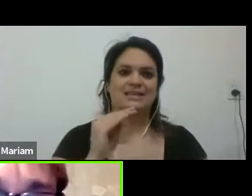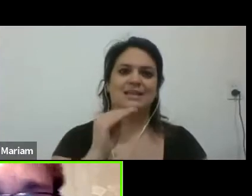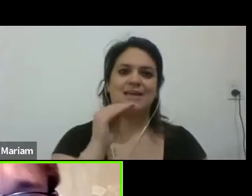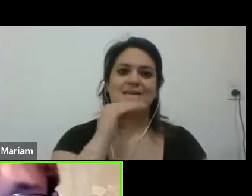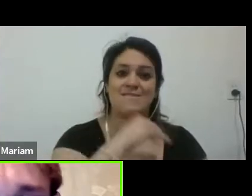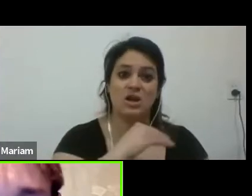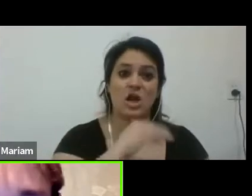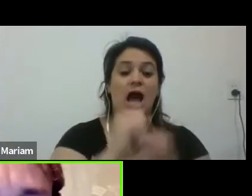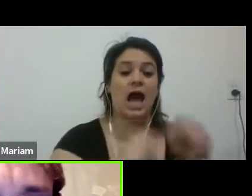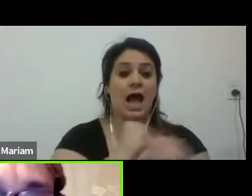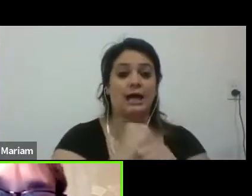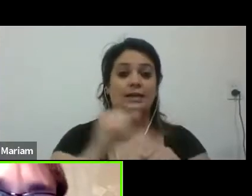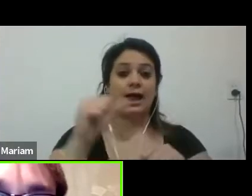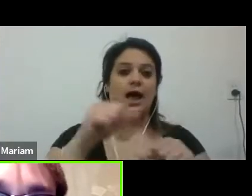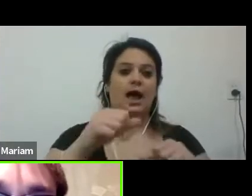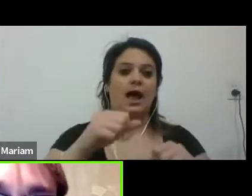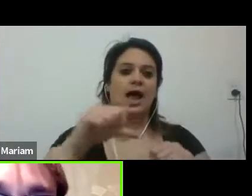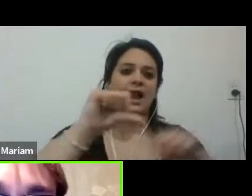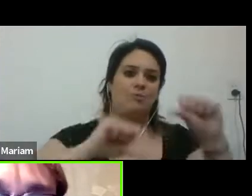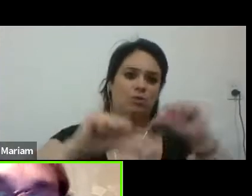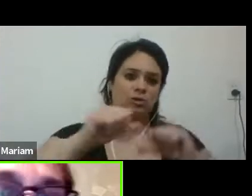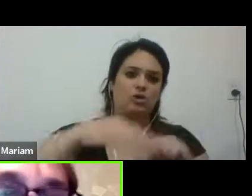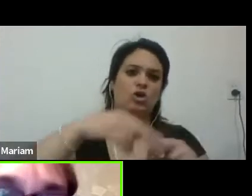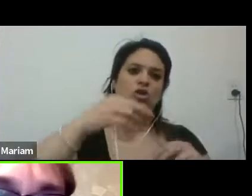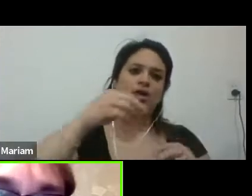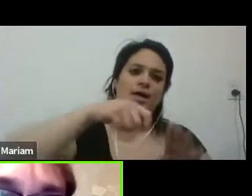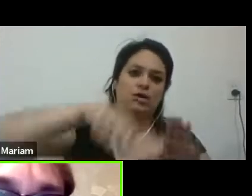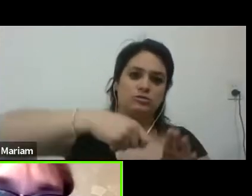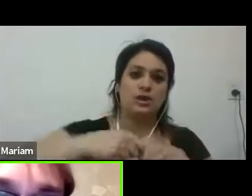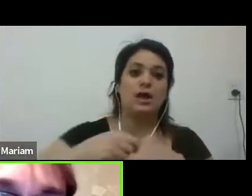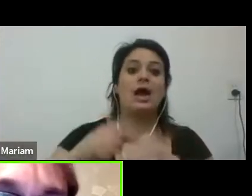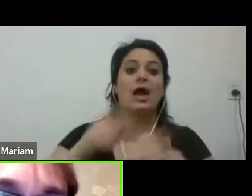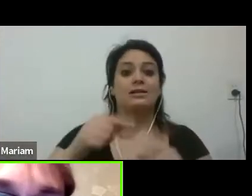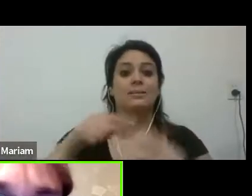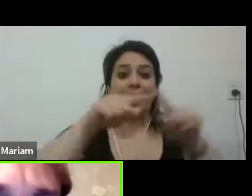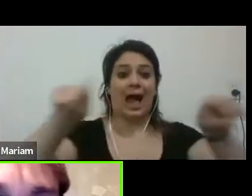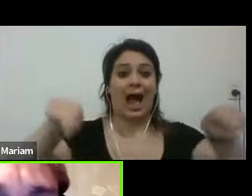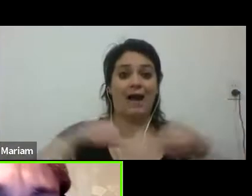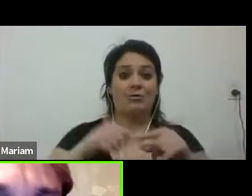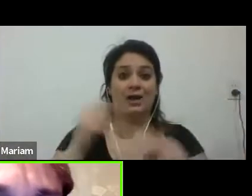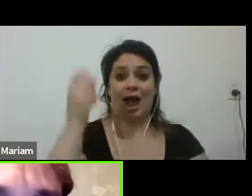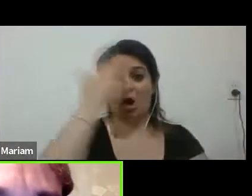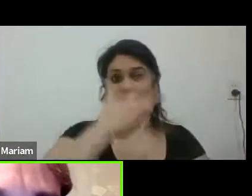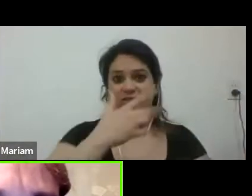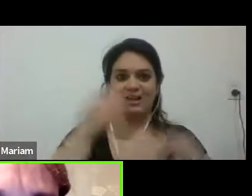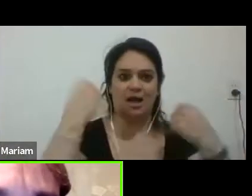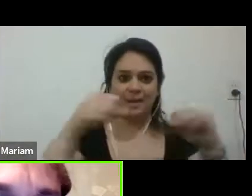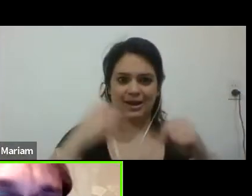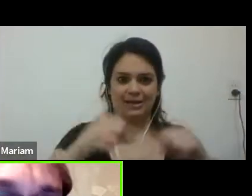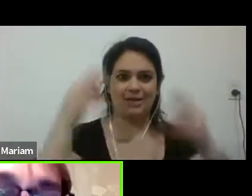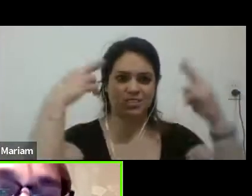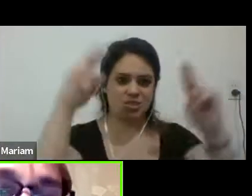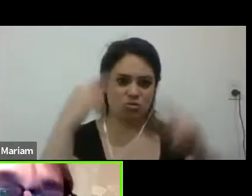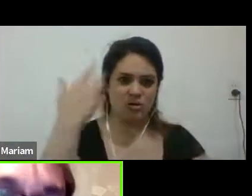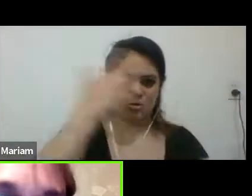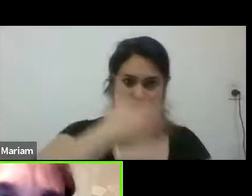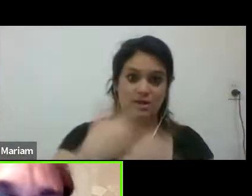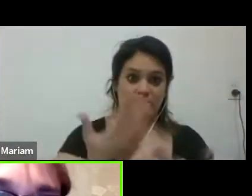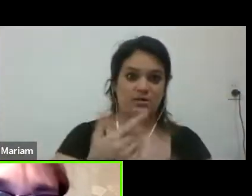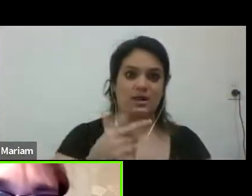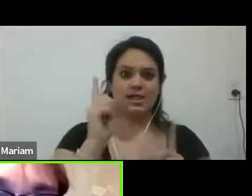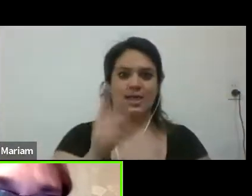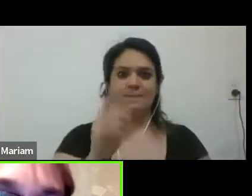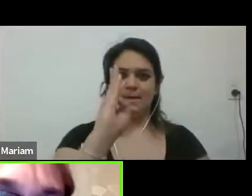laboratorio donde tenemos cocina y el aula hotel donde se hacen las prácticas de hotelería para los alumnos de turismo y hotelería el bar